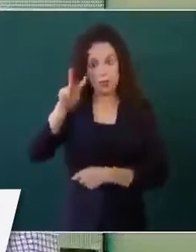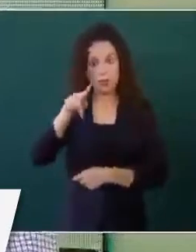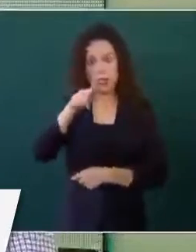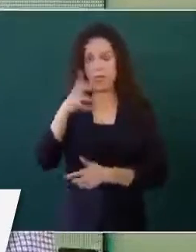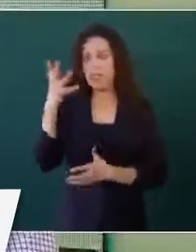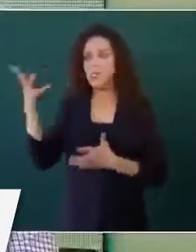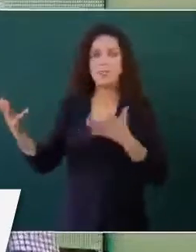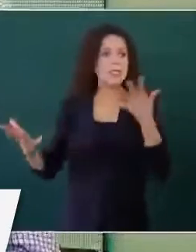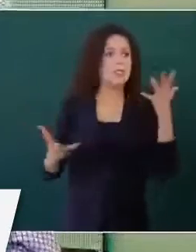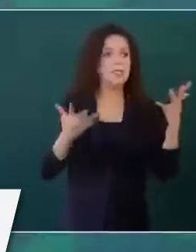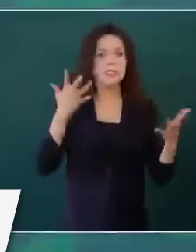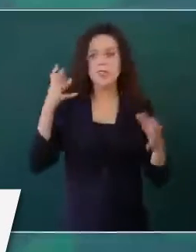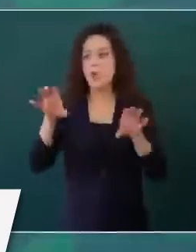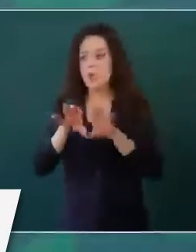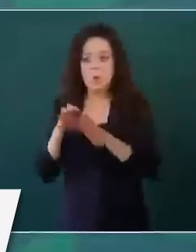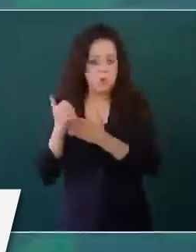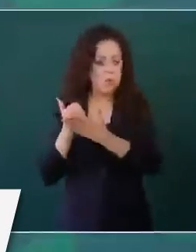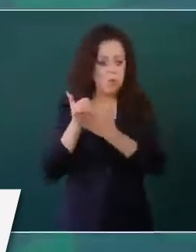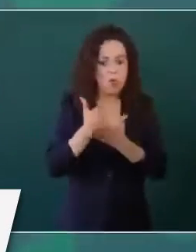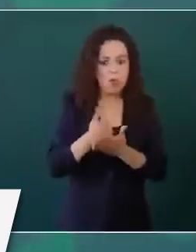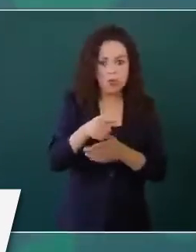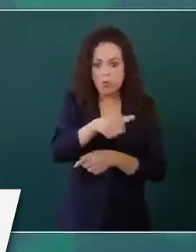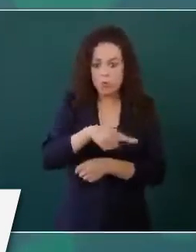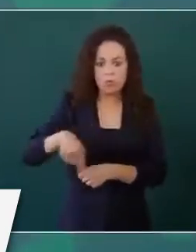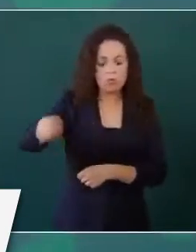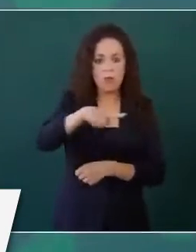para ayudar a su pueblo,